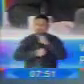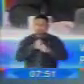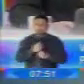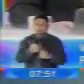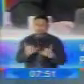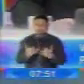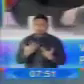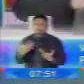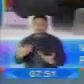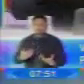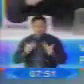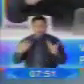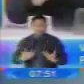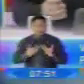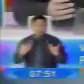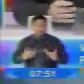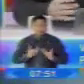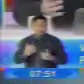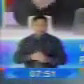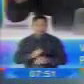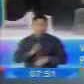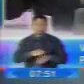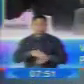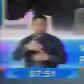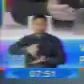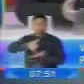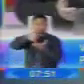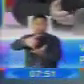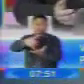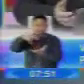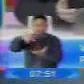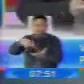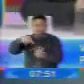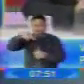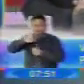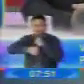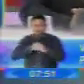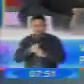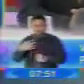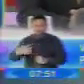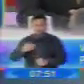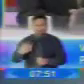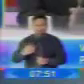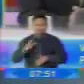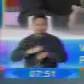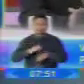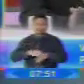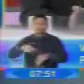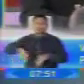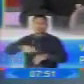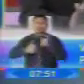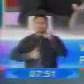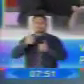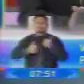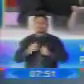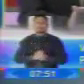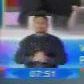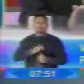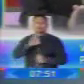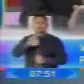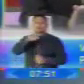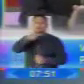hay quejas, justamente por el premio, un premio que no debe tener quejas, pero este año tiene quejas, referente a una candidatura de